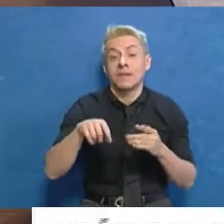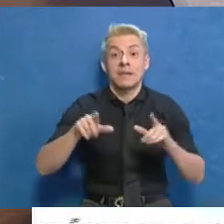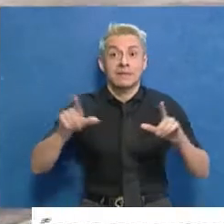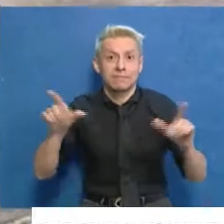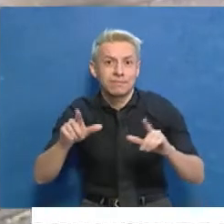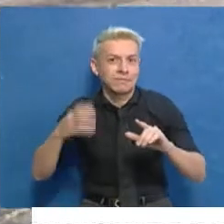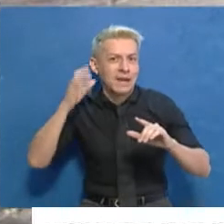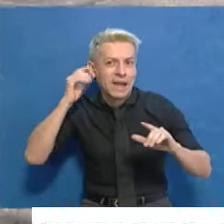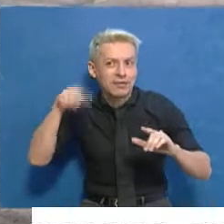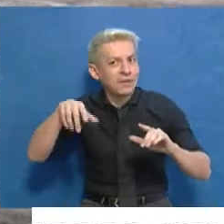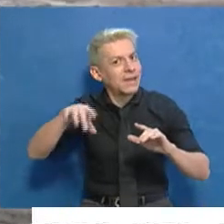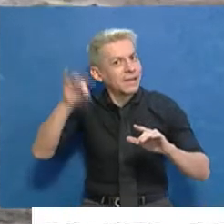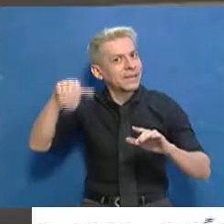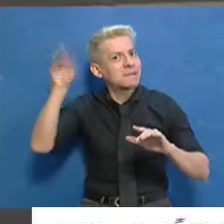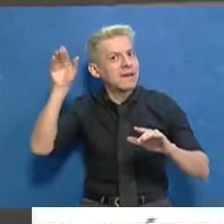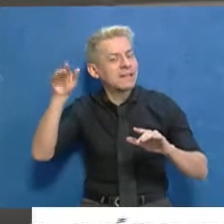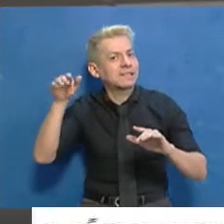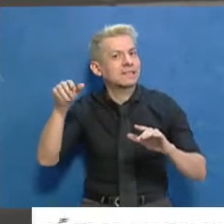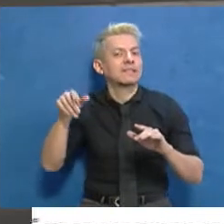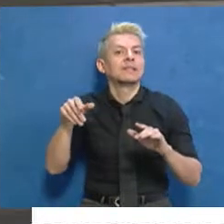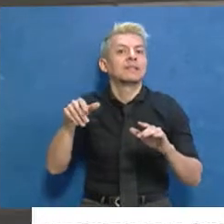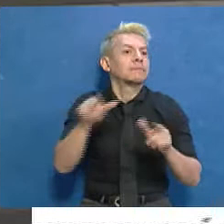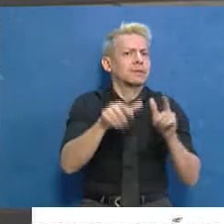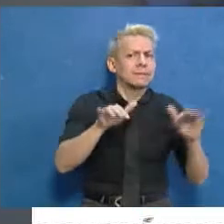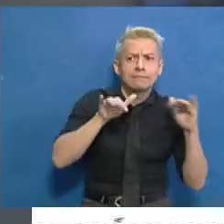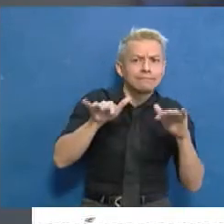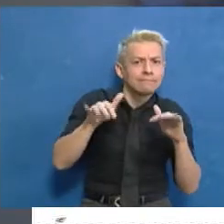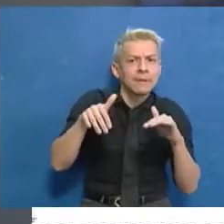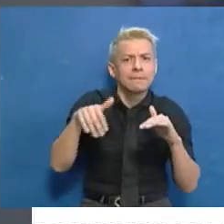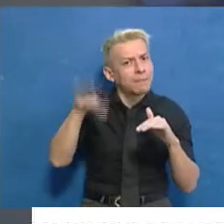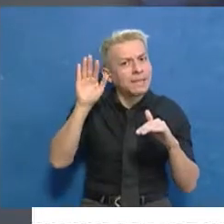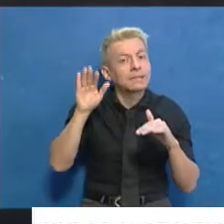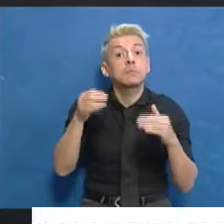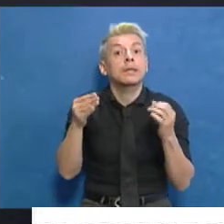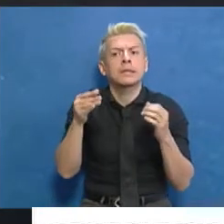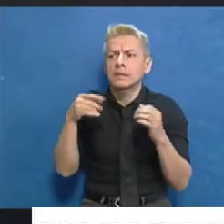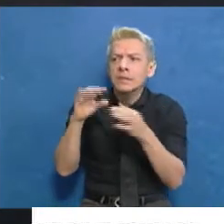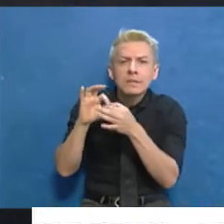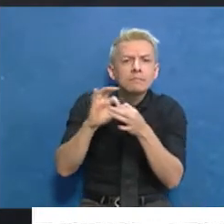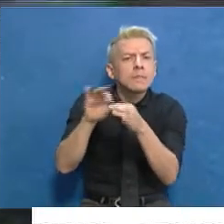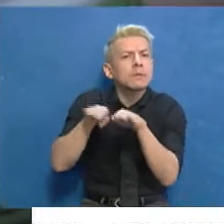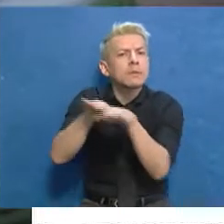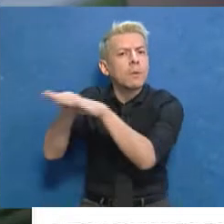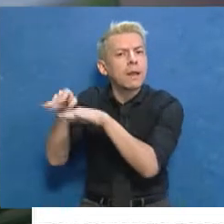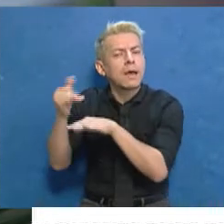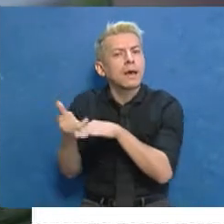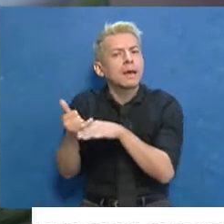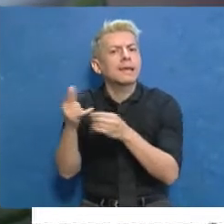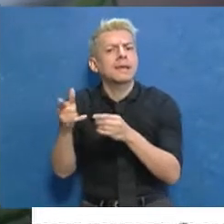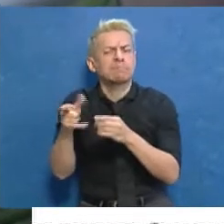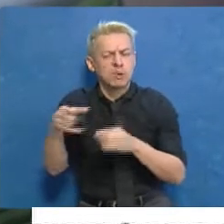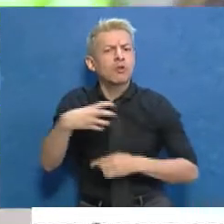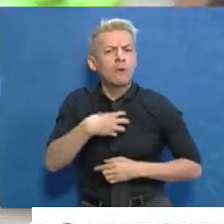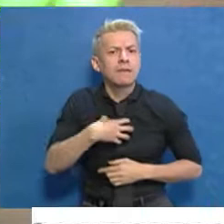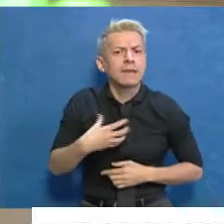los más elegidos porque tienen una característica en común que yo lo podría definir como la credibilidad.